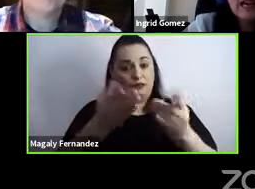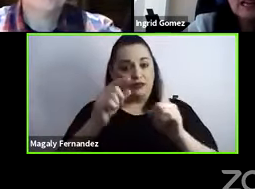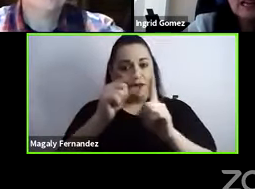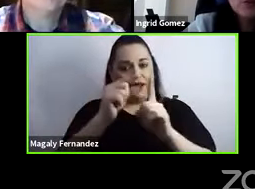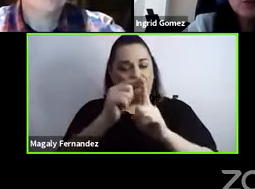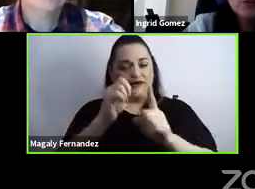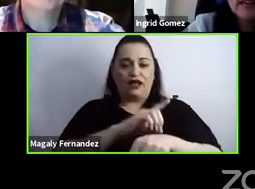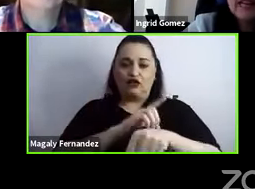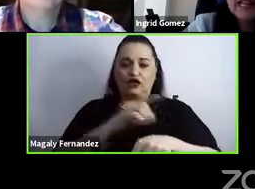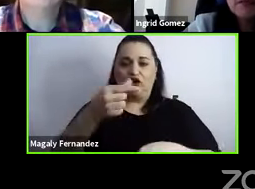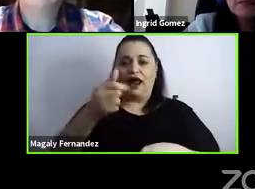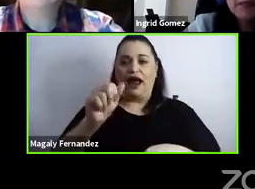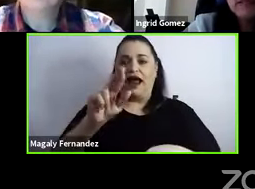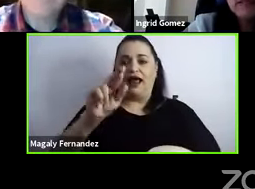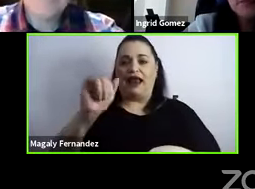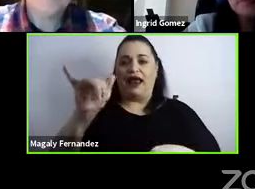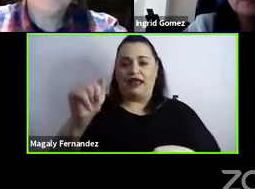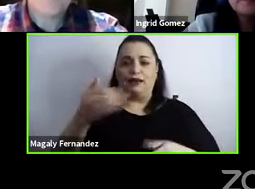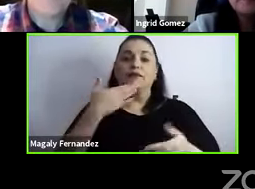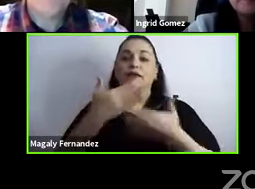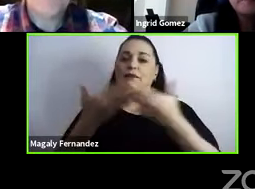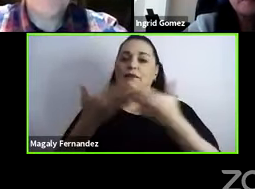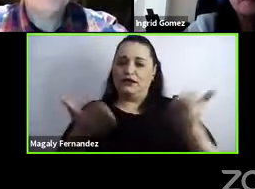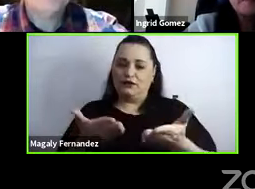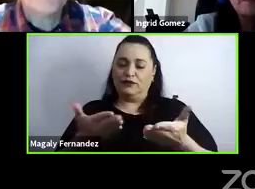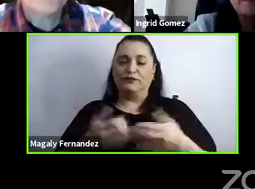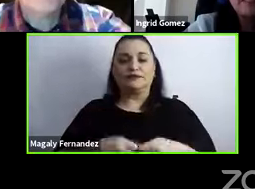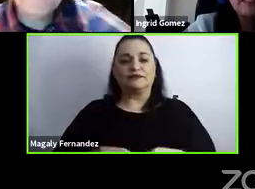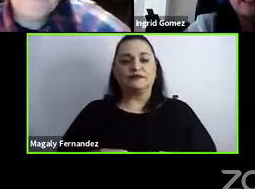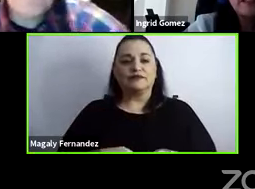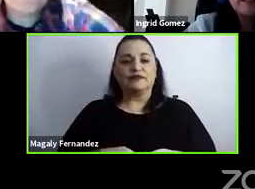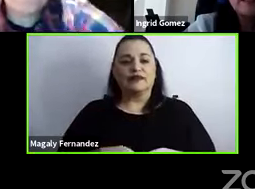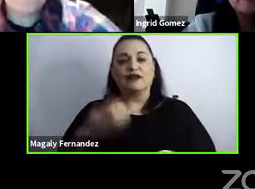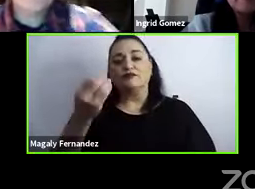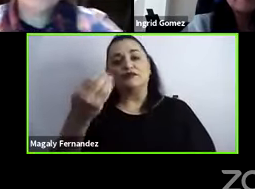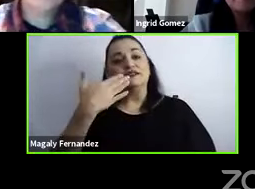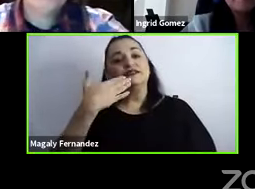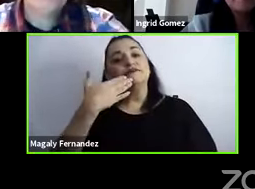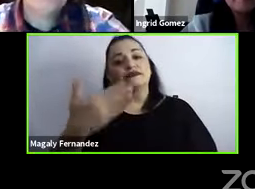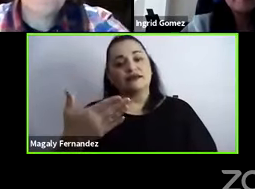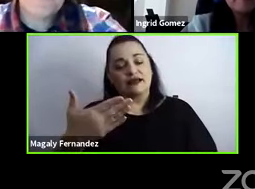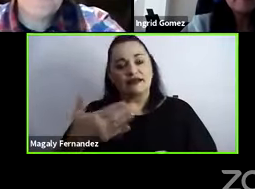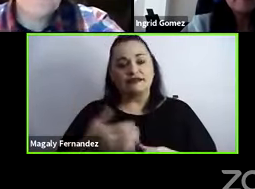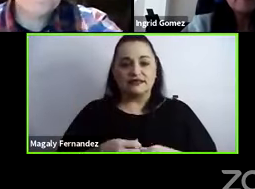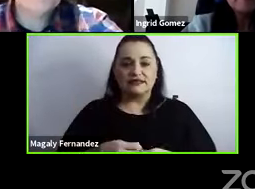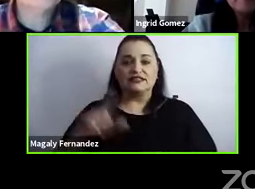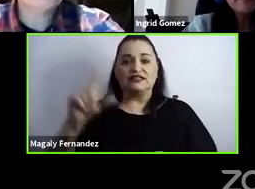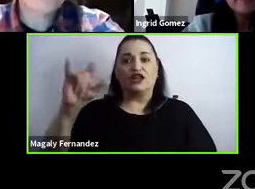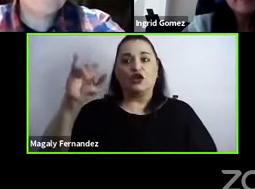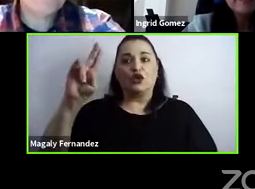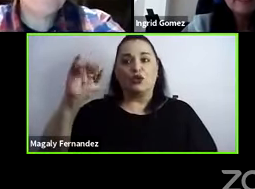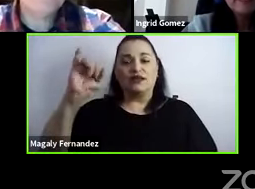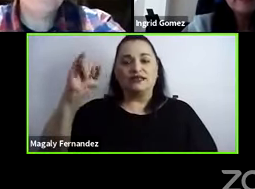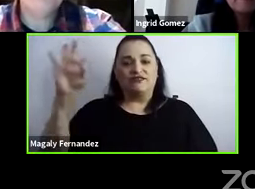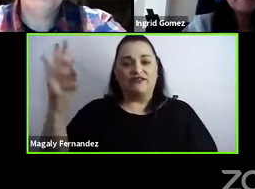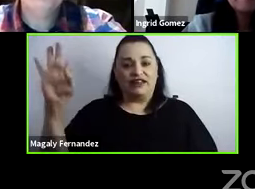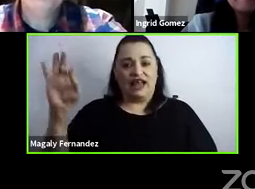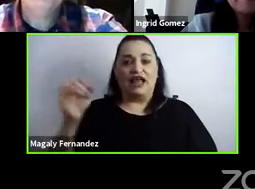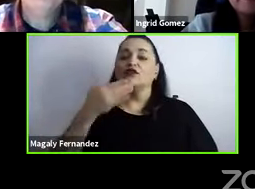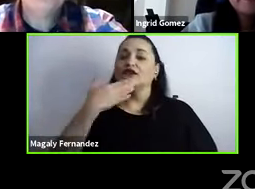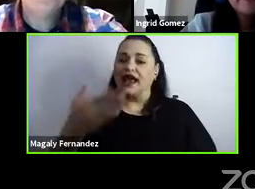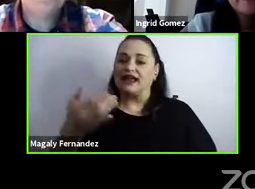el pase al doctor Garay. Bienvenido. Bueno, muchísimas gracias, Luis Fernando. Muchísimas gracias,